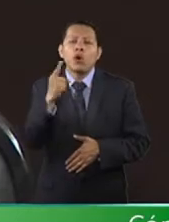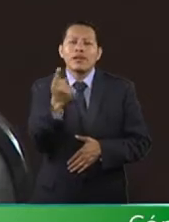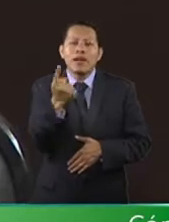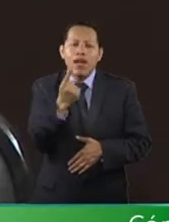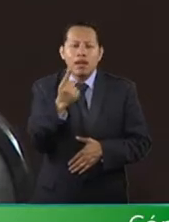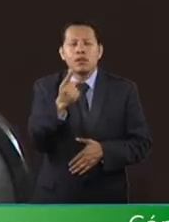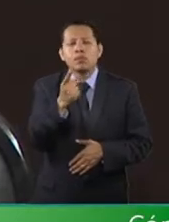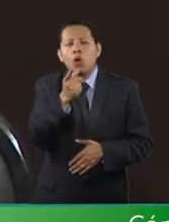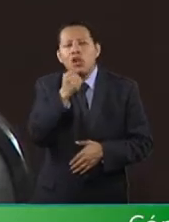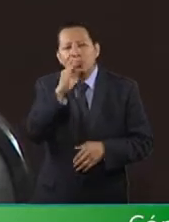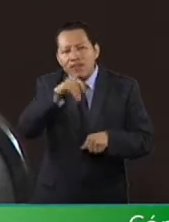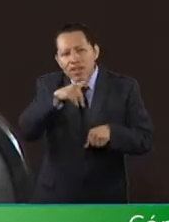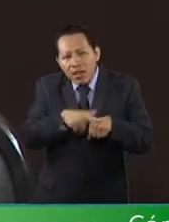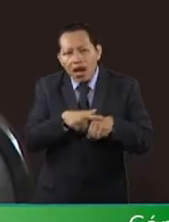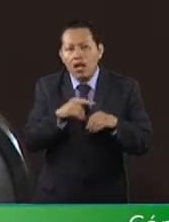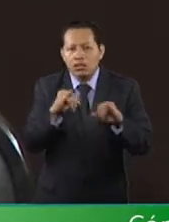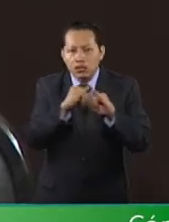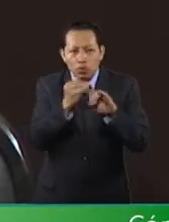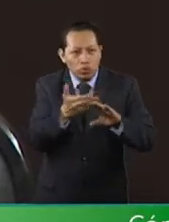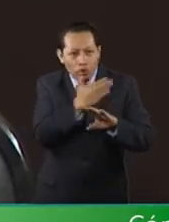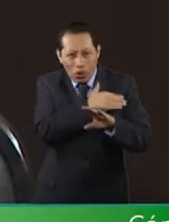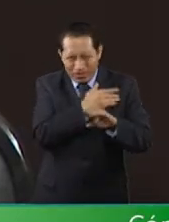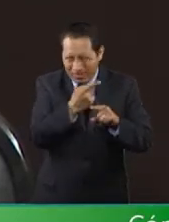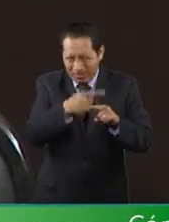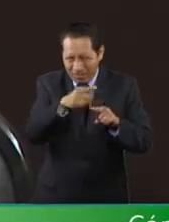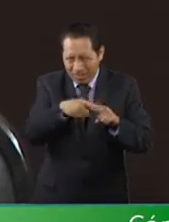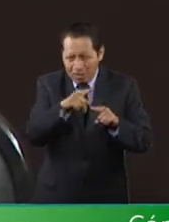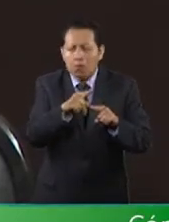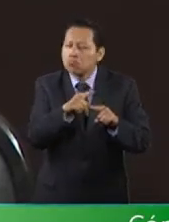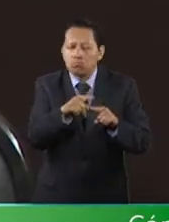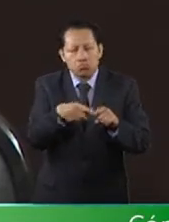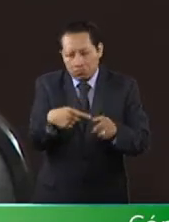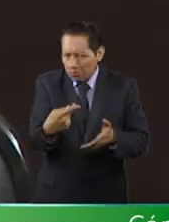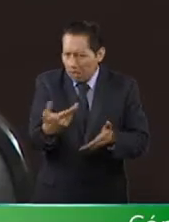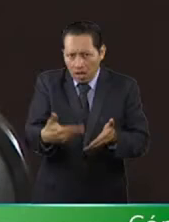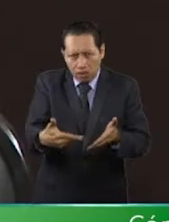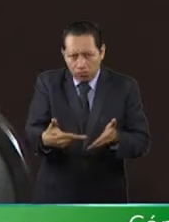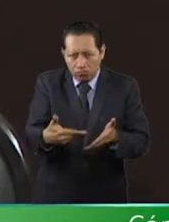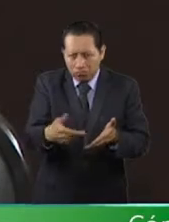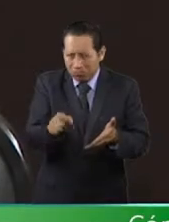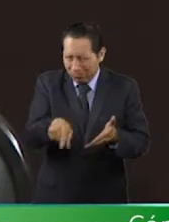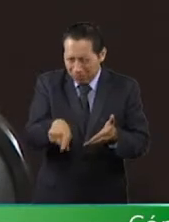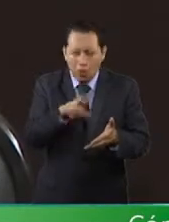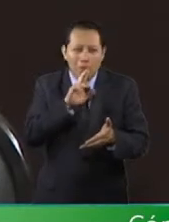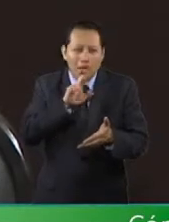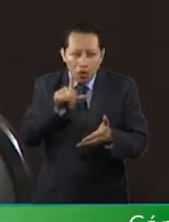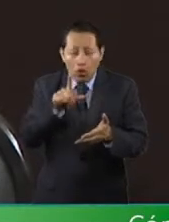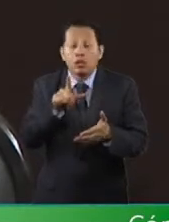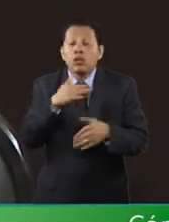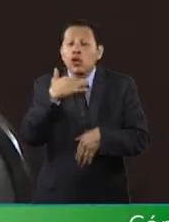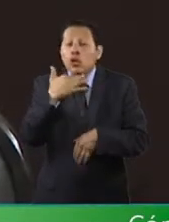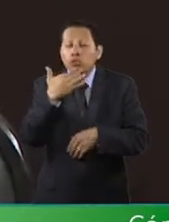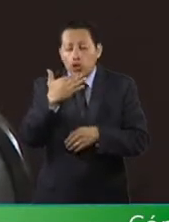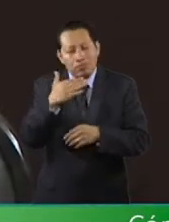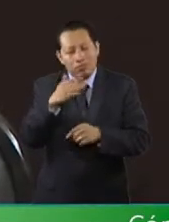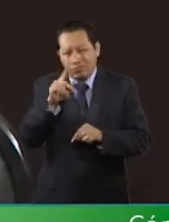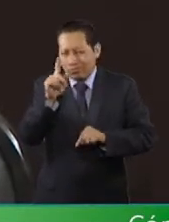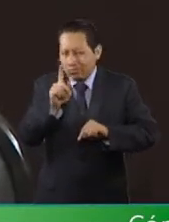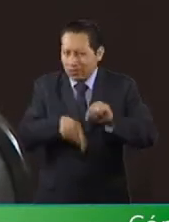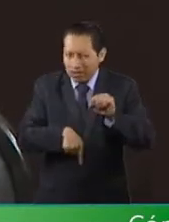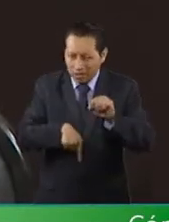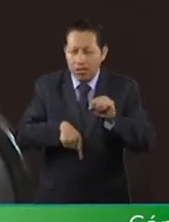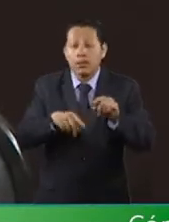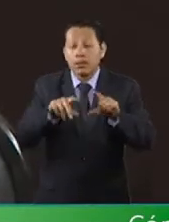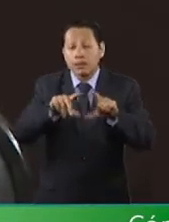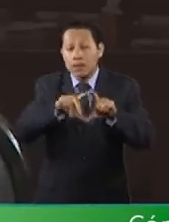del pasado que ahora sí se iba a acabar la corrupción y se iban a terminar los problemas de seguridad